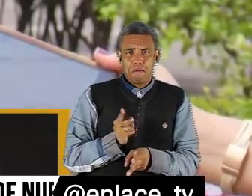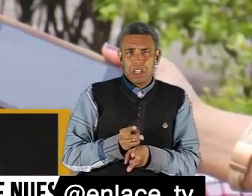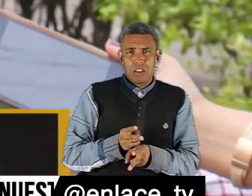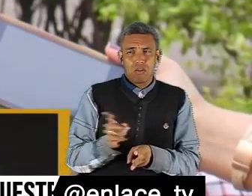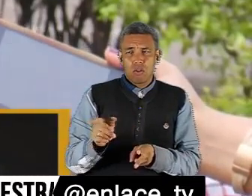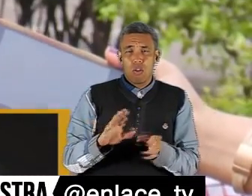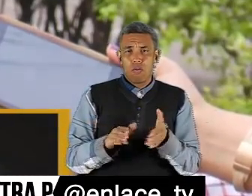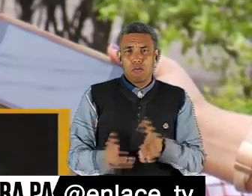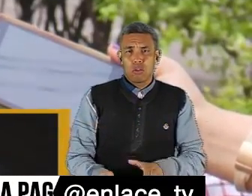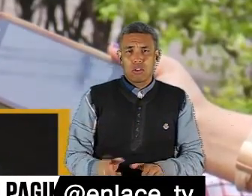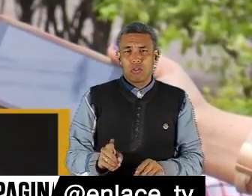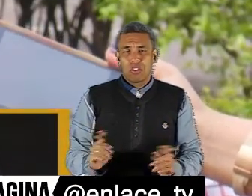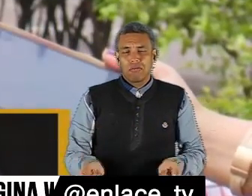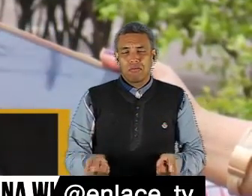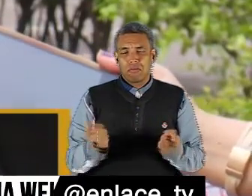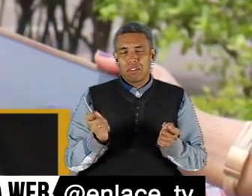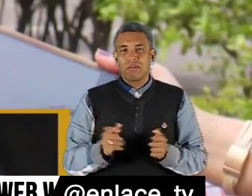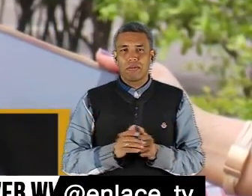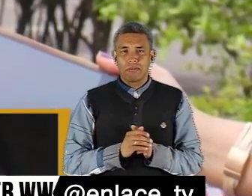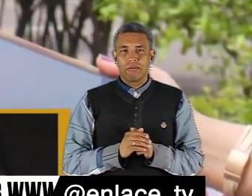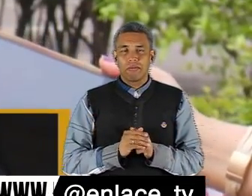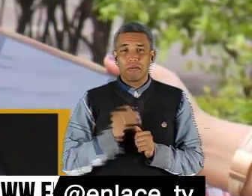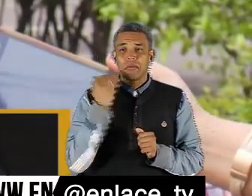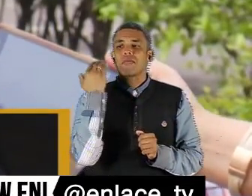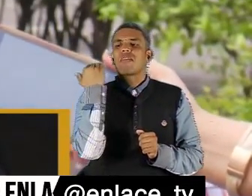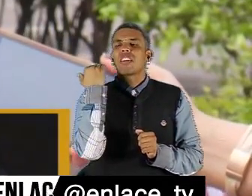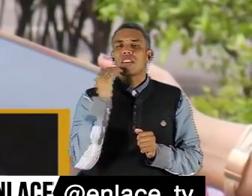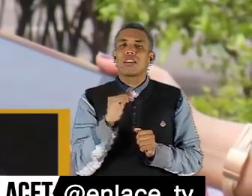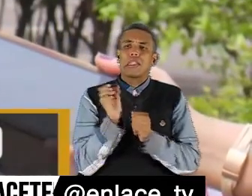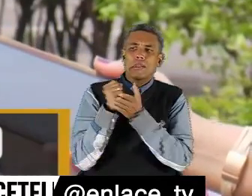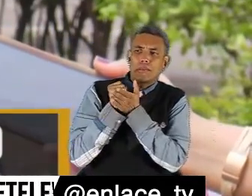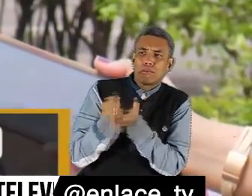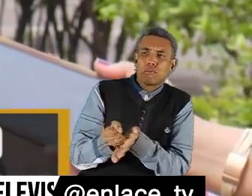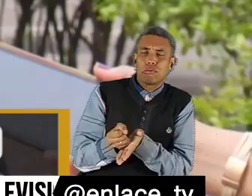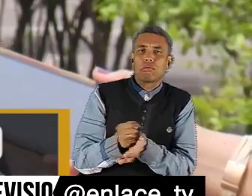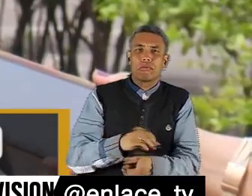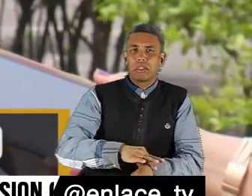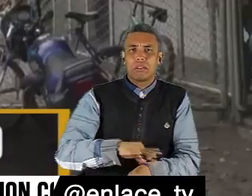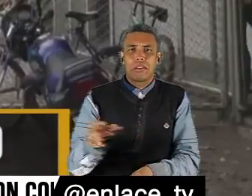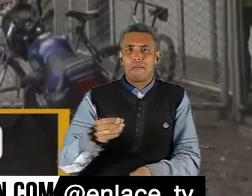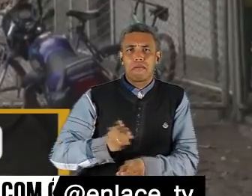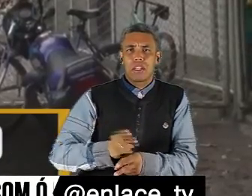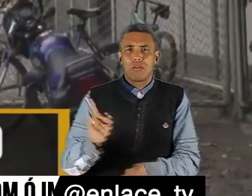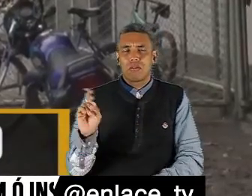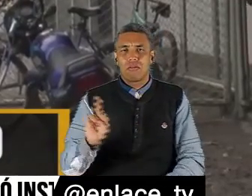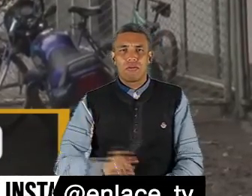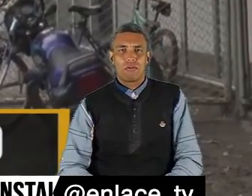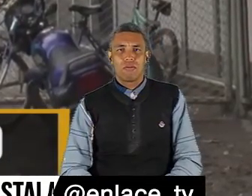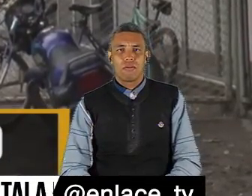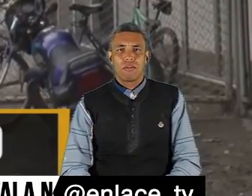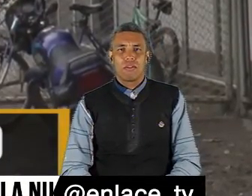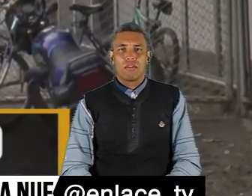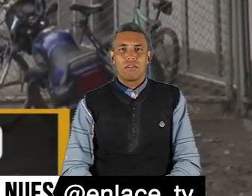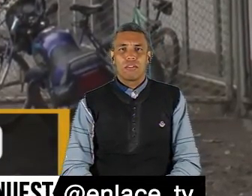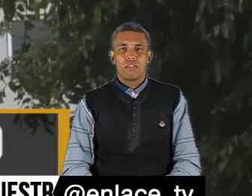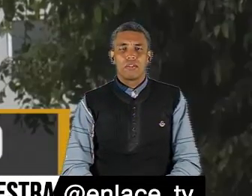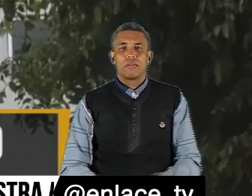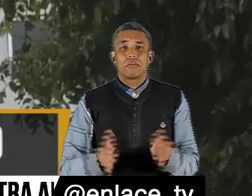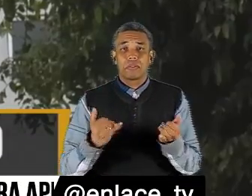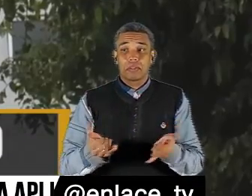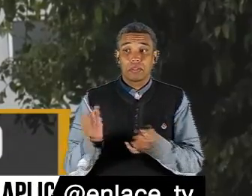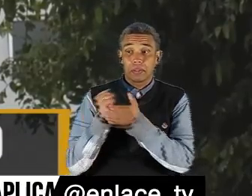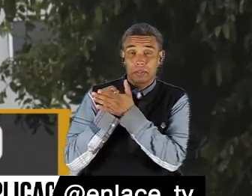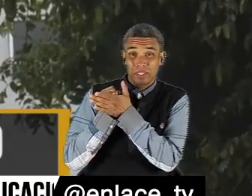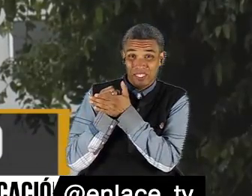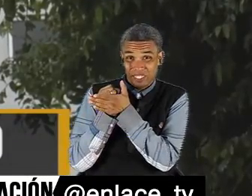momento, más bien ayer fue atendido y no revise peligrosidad para su vida. A esta hora recibe atención médica en el